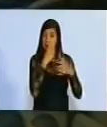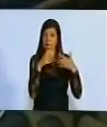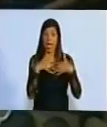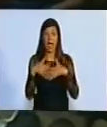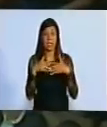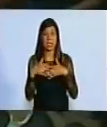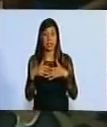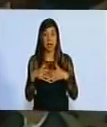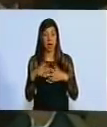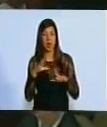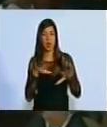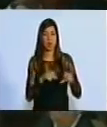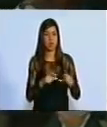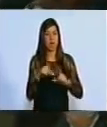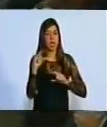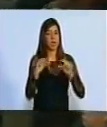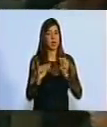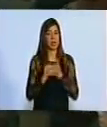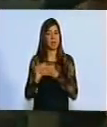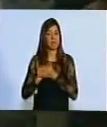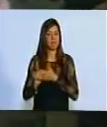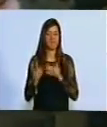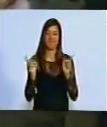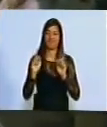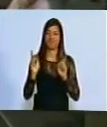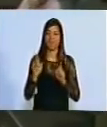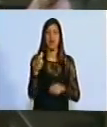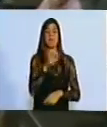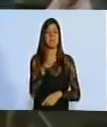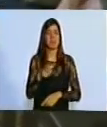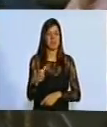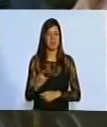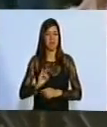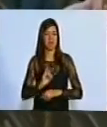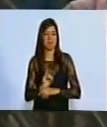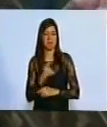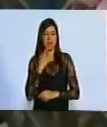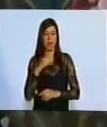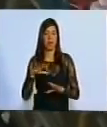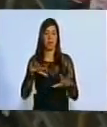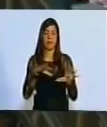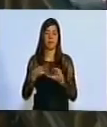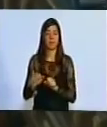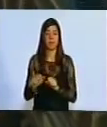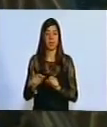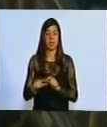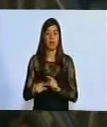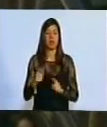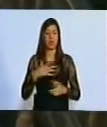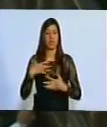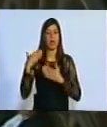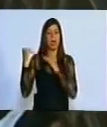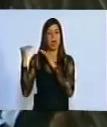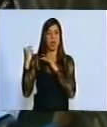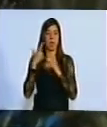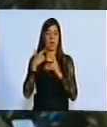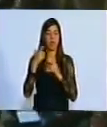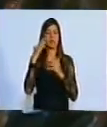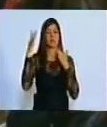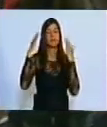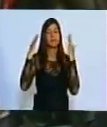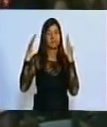octava estrella. Los gringos siempre encuentran aquí quienes se ocupen de quitarnos las ilusiones y las esperanzas de nuestro pueblo.